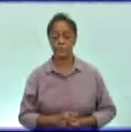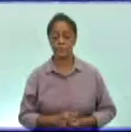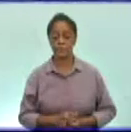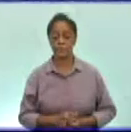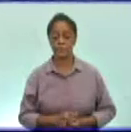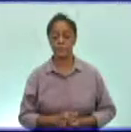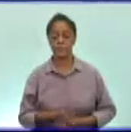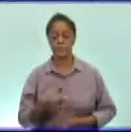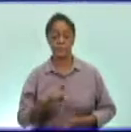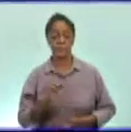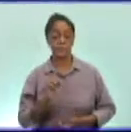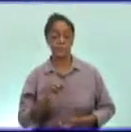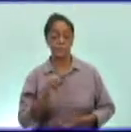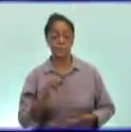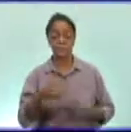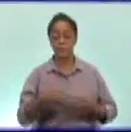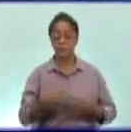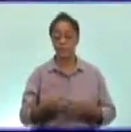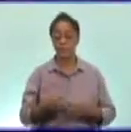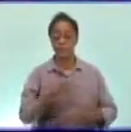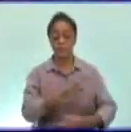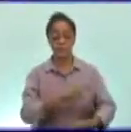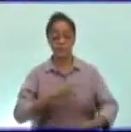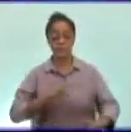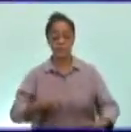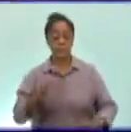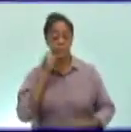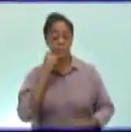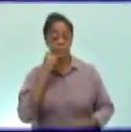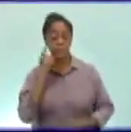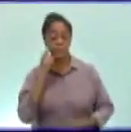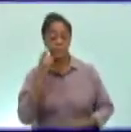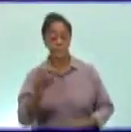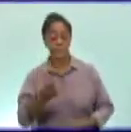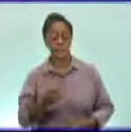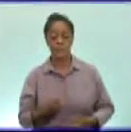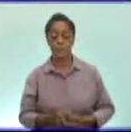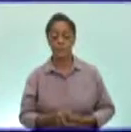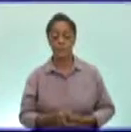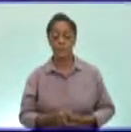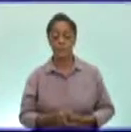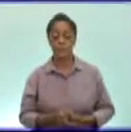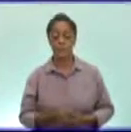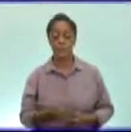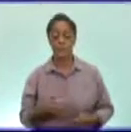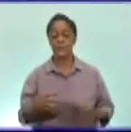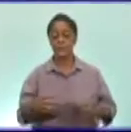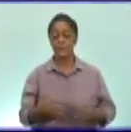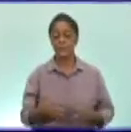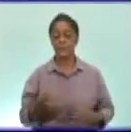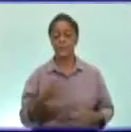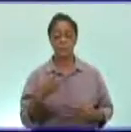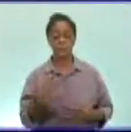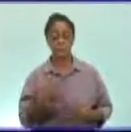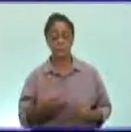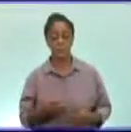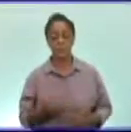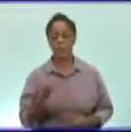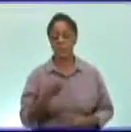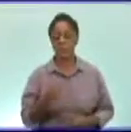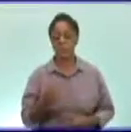Por último, el grupo de los animales, el más conocido por todos. Este grupo se caracteriza por ser una